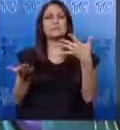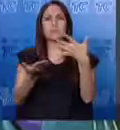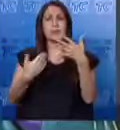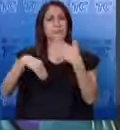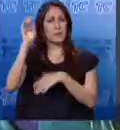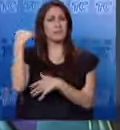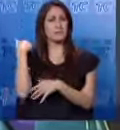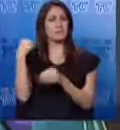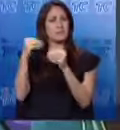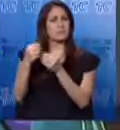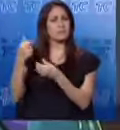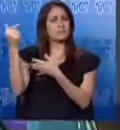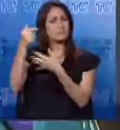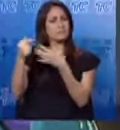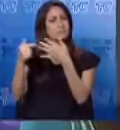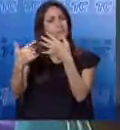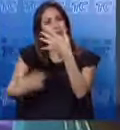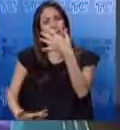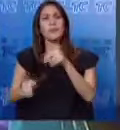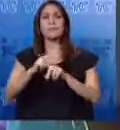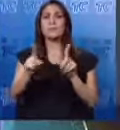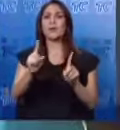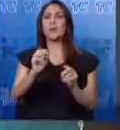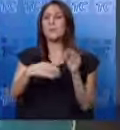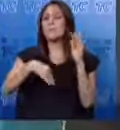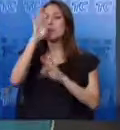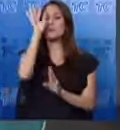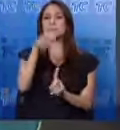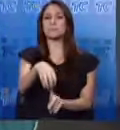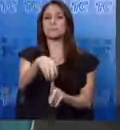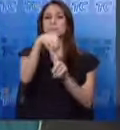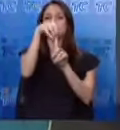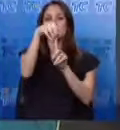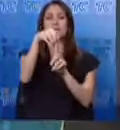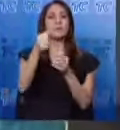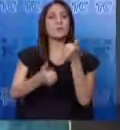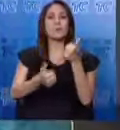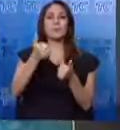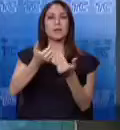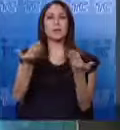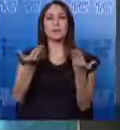más, por supuesto, pero en primer lugar, ahora,